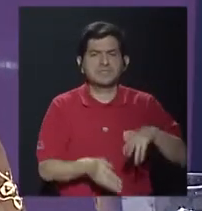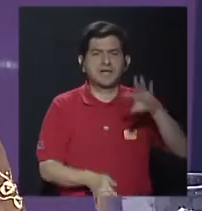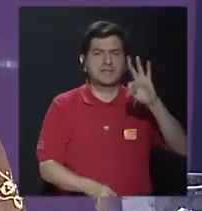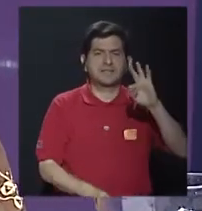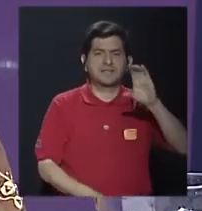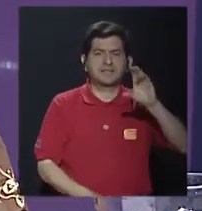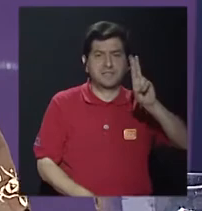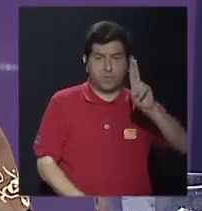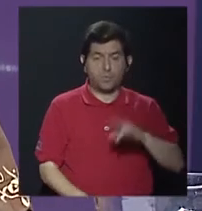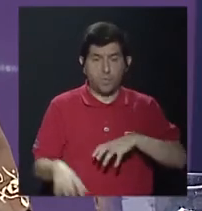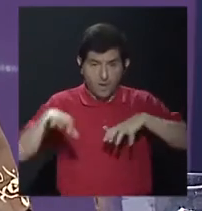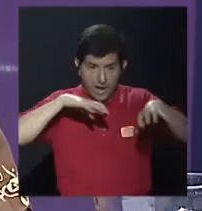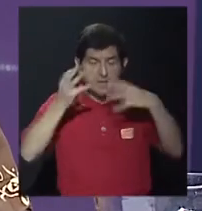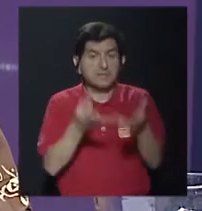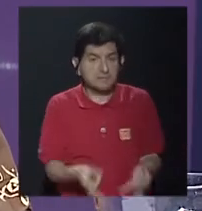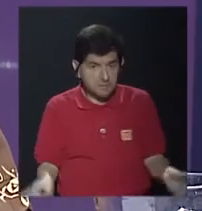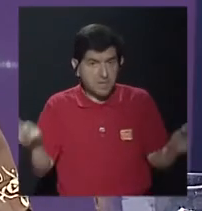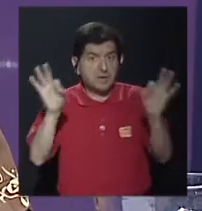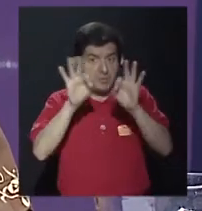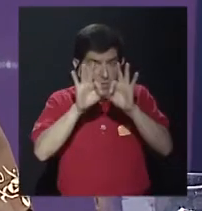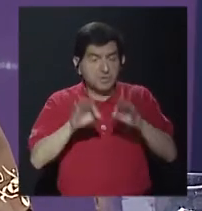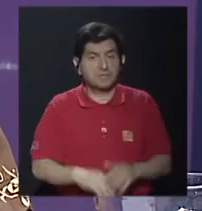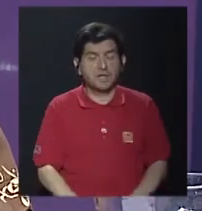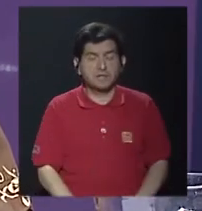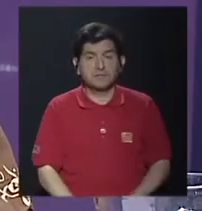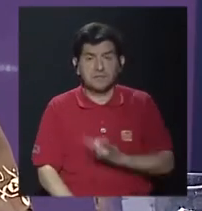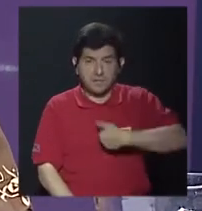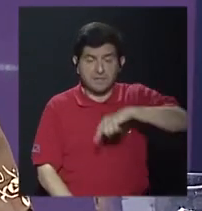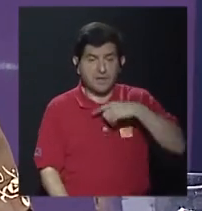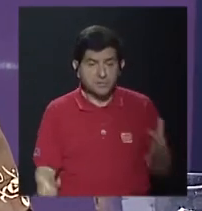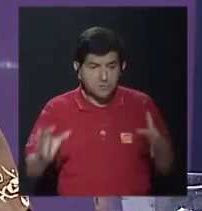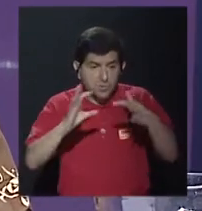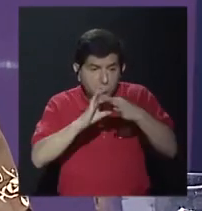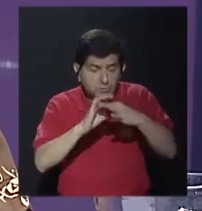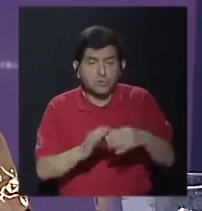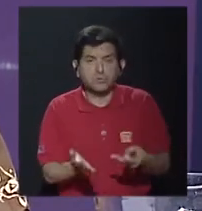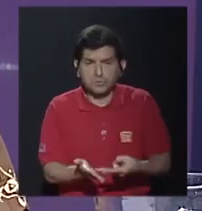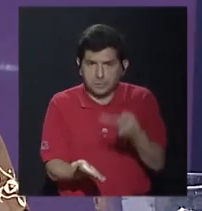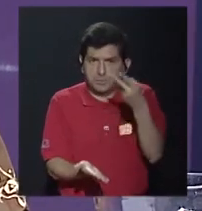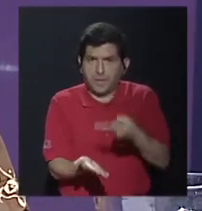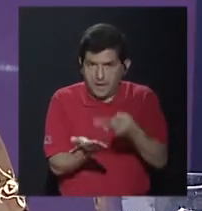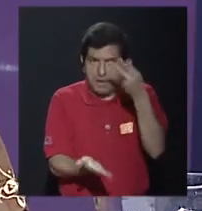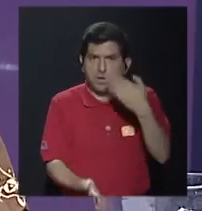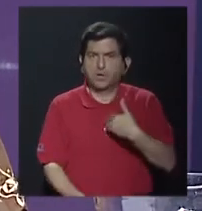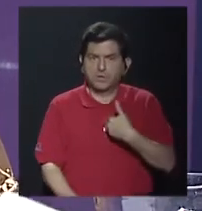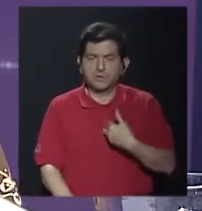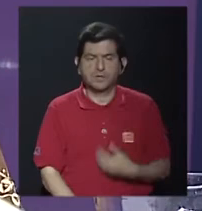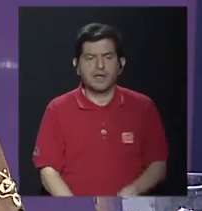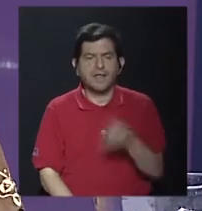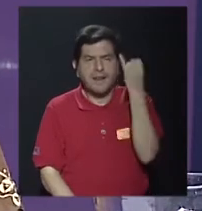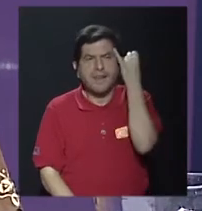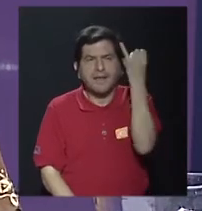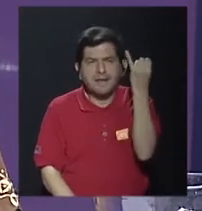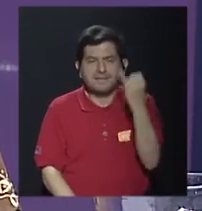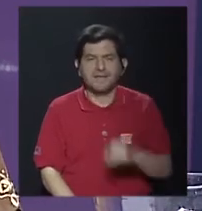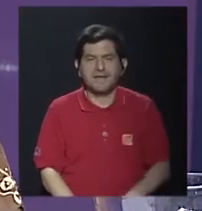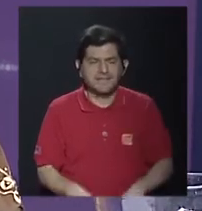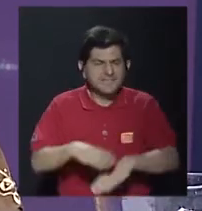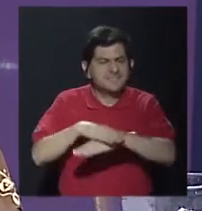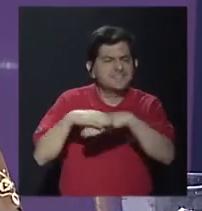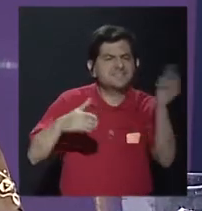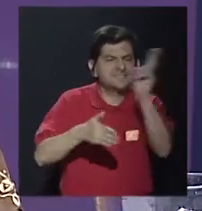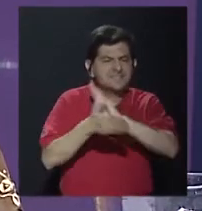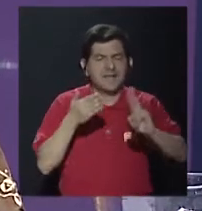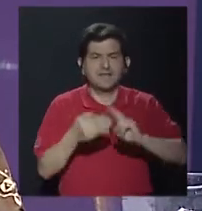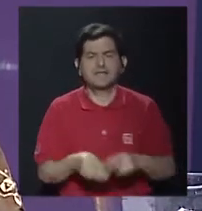son actividades sustantivas que nos cruzan y que nos enriquecen. Entonces un poco fue eso. Bueno, saquemos un poco la universidad,